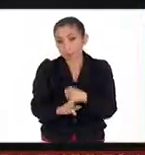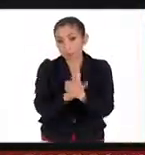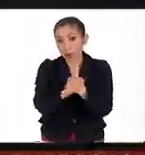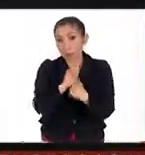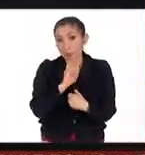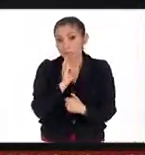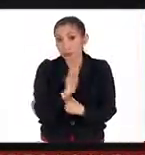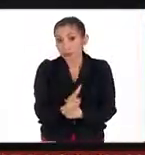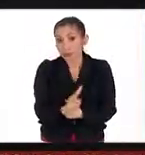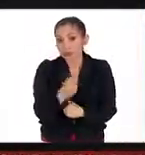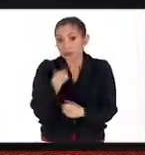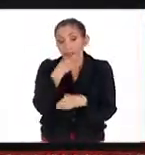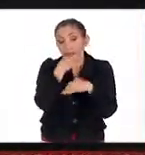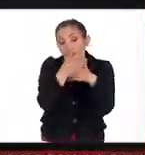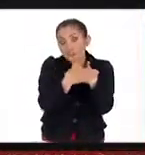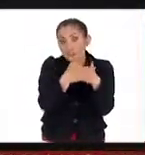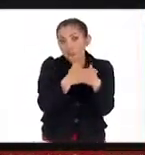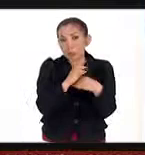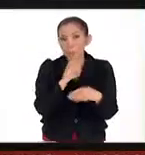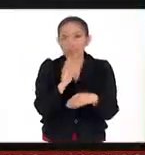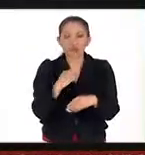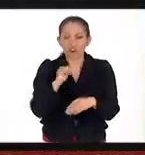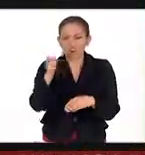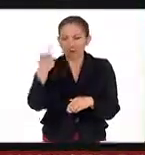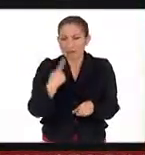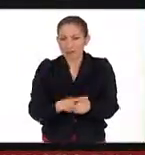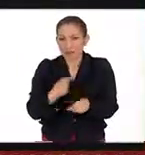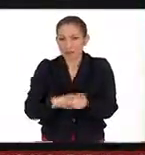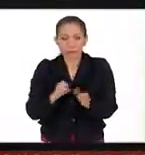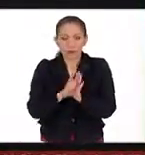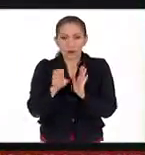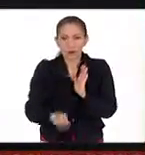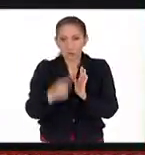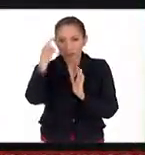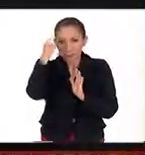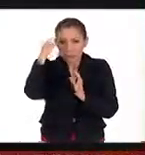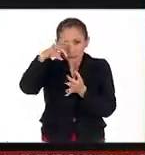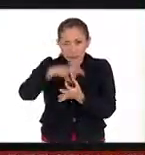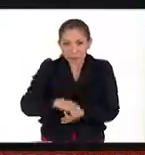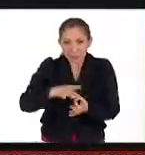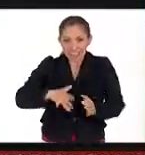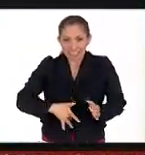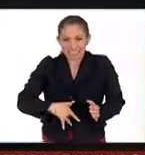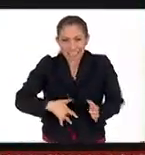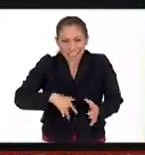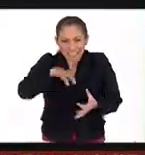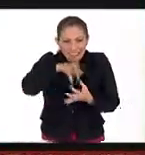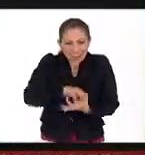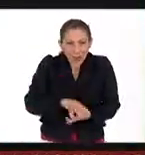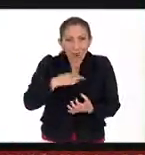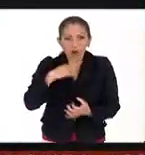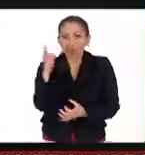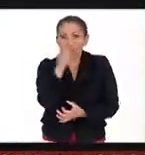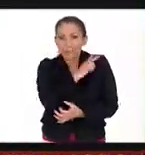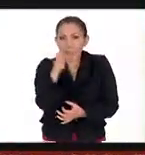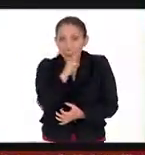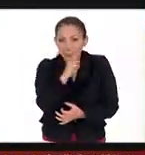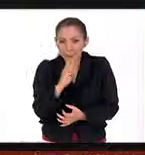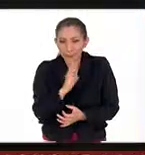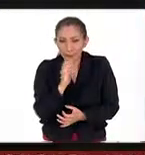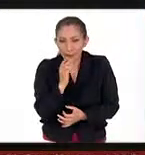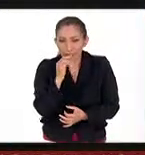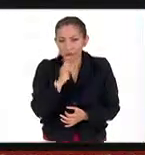problemas. Y son avisos a través de la voz de otras enfermedades como neurológicas, digestivas y obviamente respiratorias.